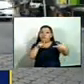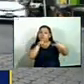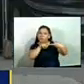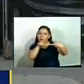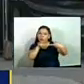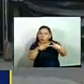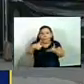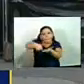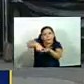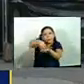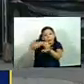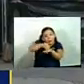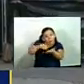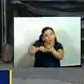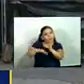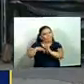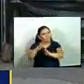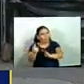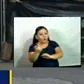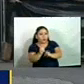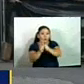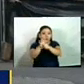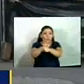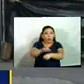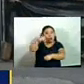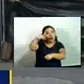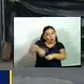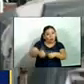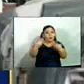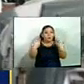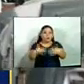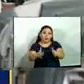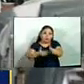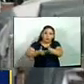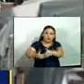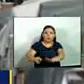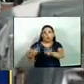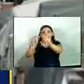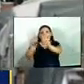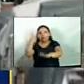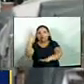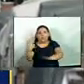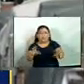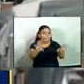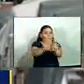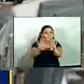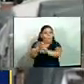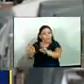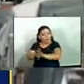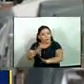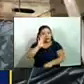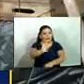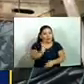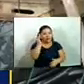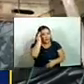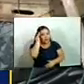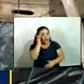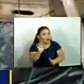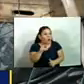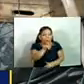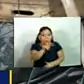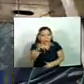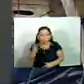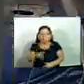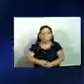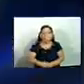afectado por la pandemia, inició hoy el cierre de siete días de mercados y ventas por cuenta propia. Conozca el panorama.